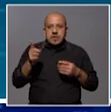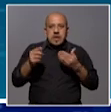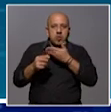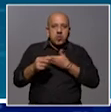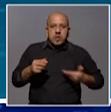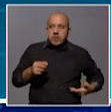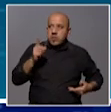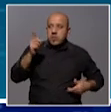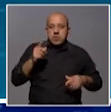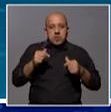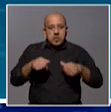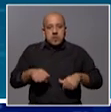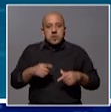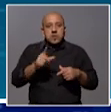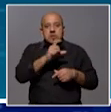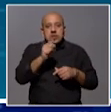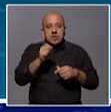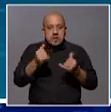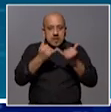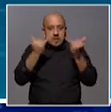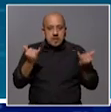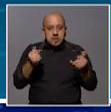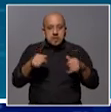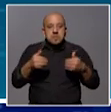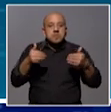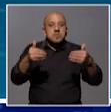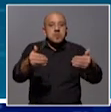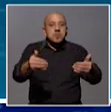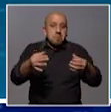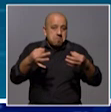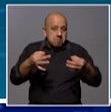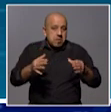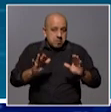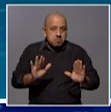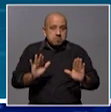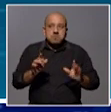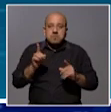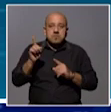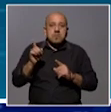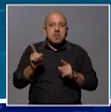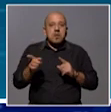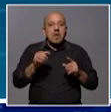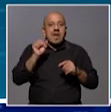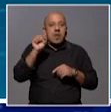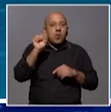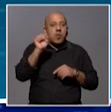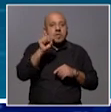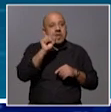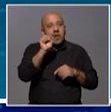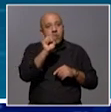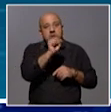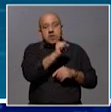termina estos primeros 100 días con una buena nota las encuestas de opinión